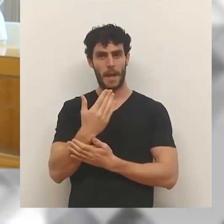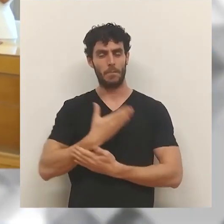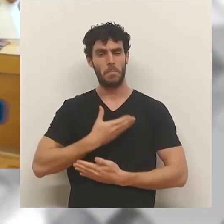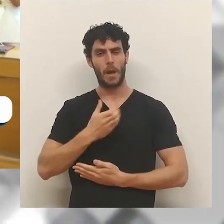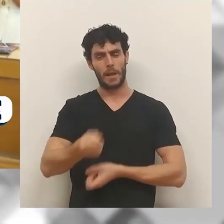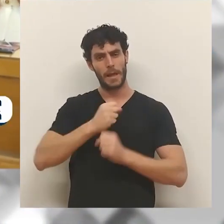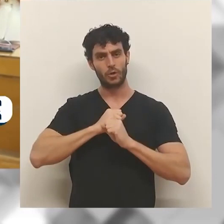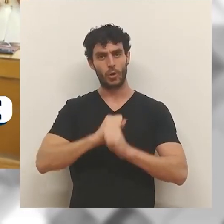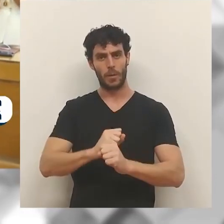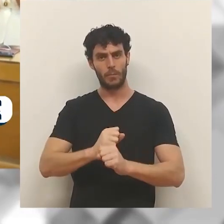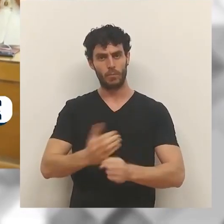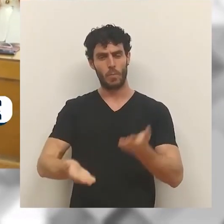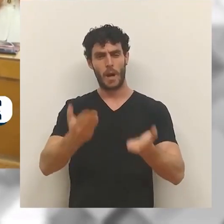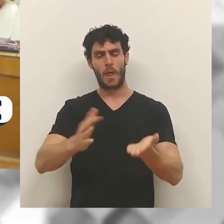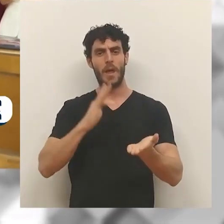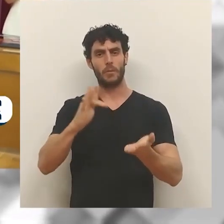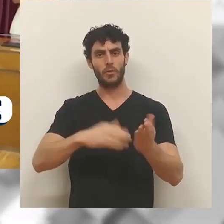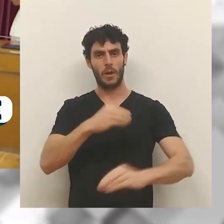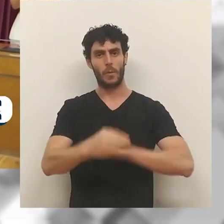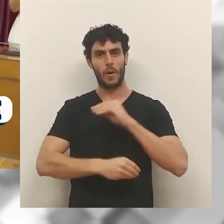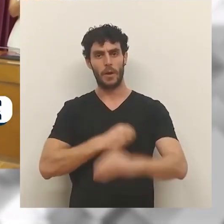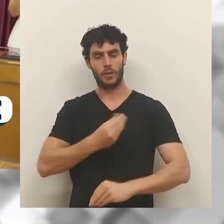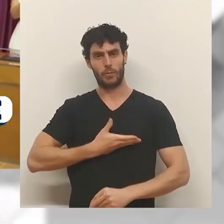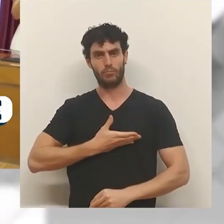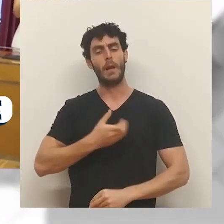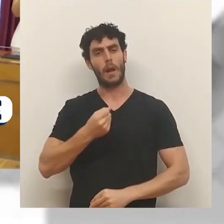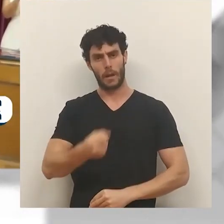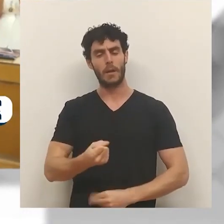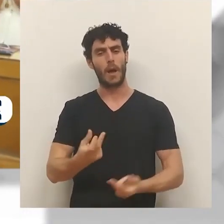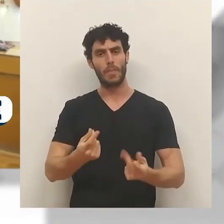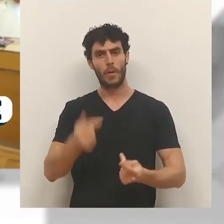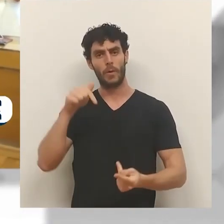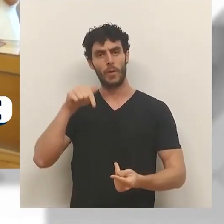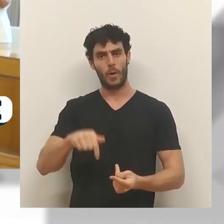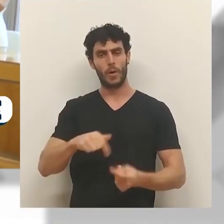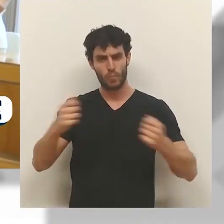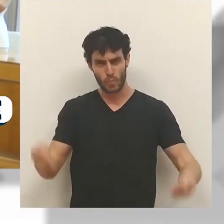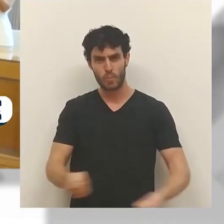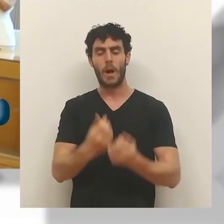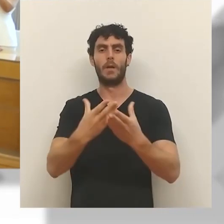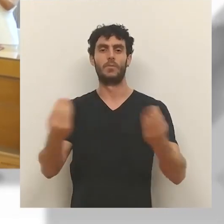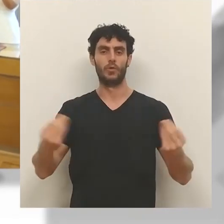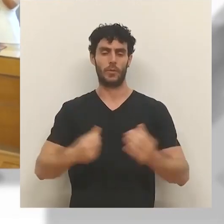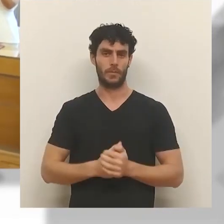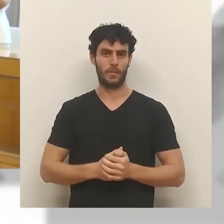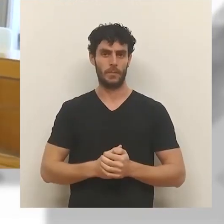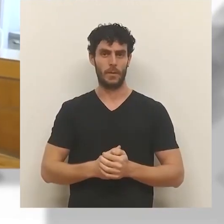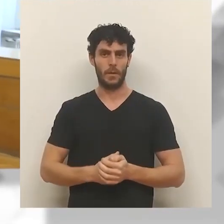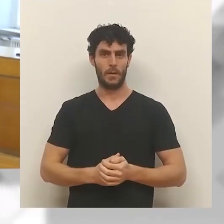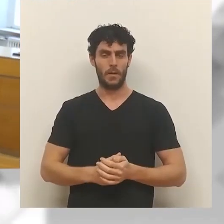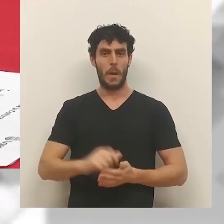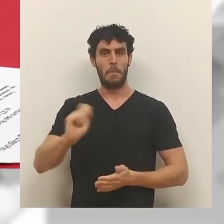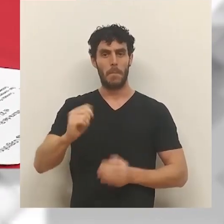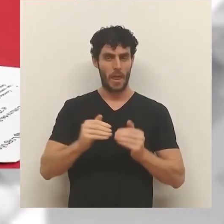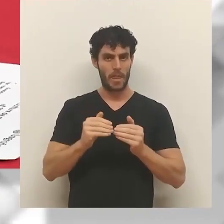Se cumplen 100 días de alcaldía de Conrado Escobar y además del balance positivo que ha realizado el primer edil de Logroño, ha dejado hoy muchos